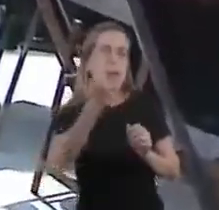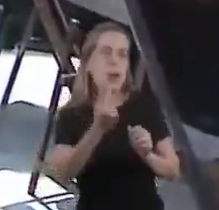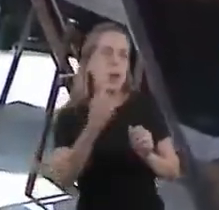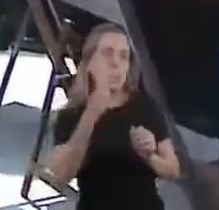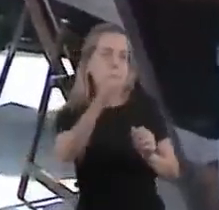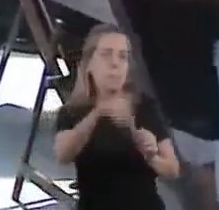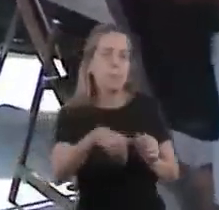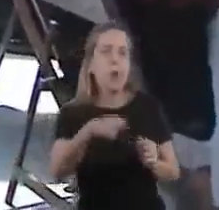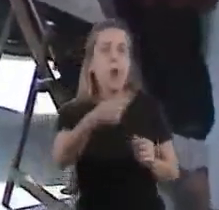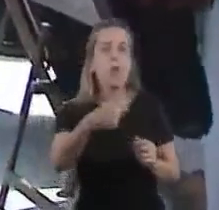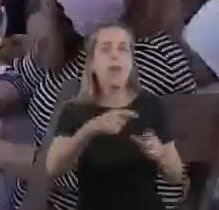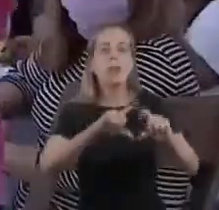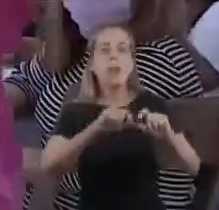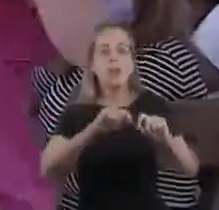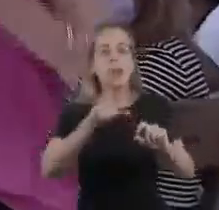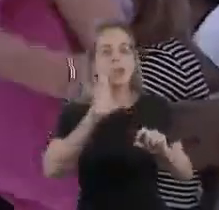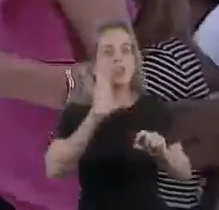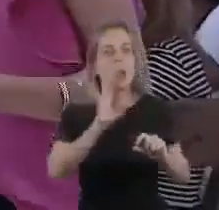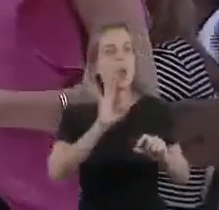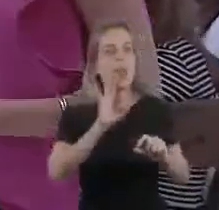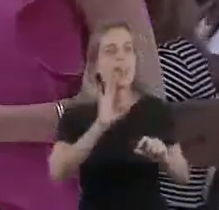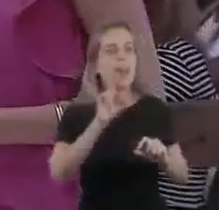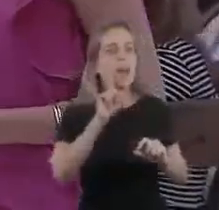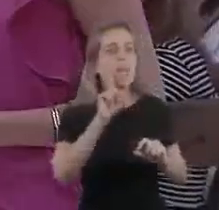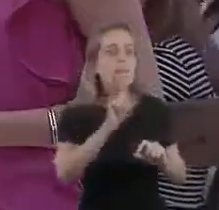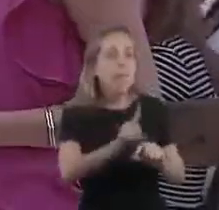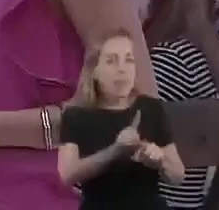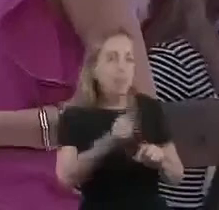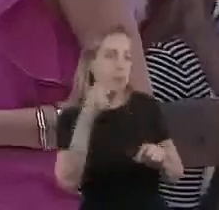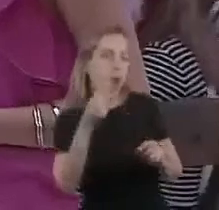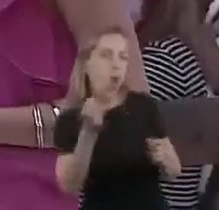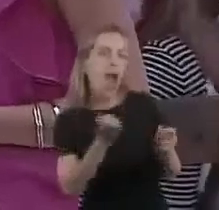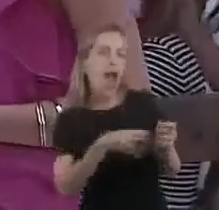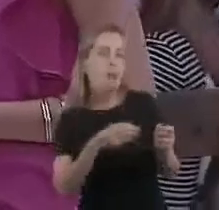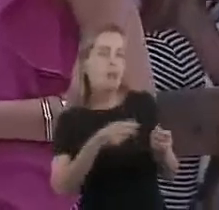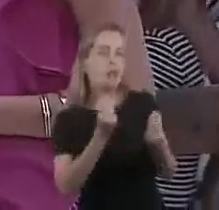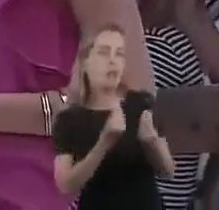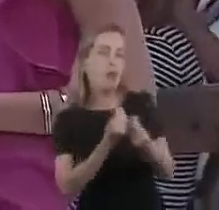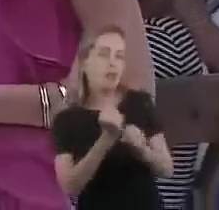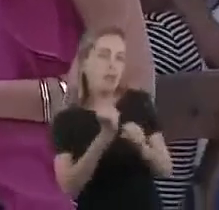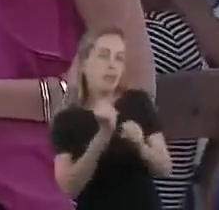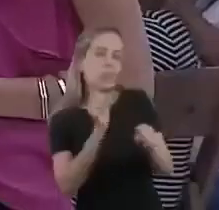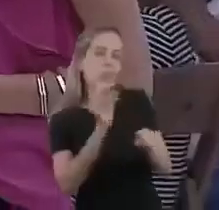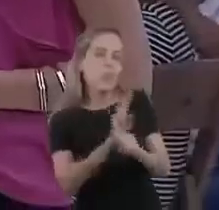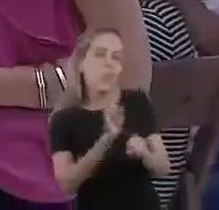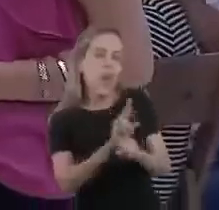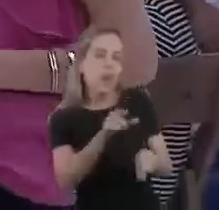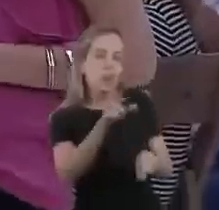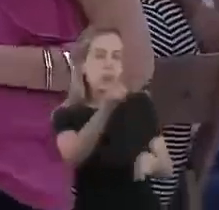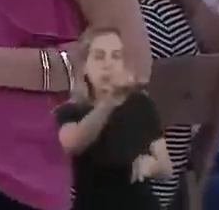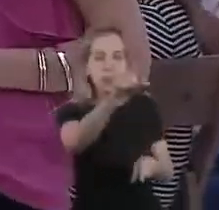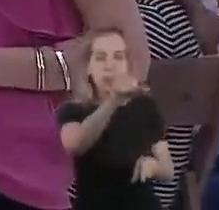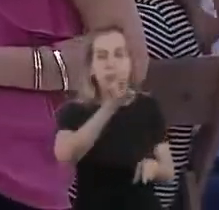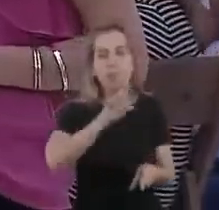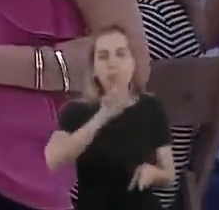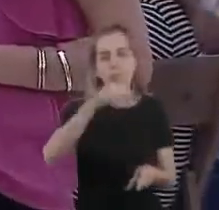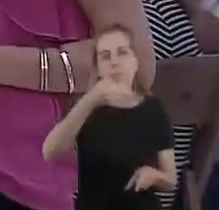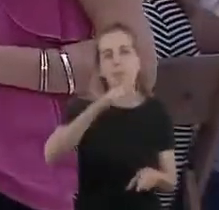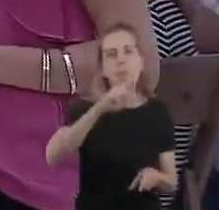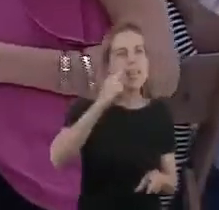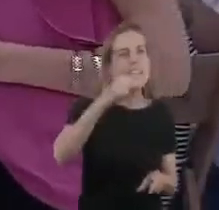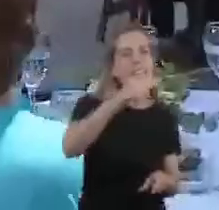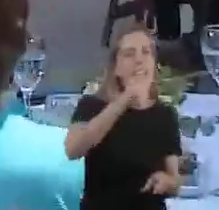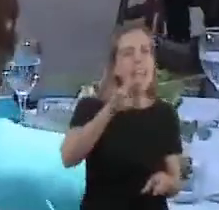jubilación número 50.000 por reconocimiento de aportes por tareas de cuidado que recibe Marina Angélica